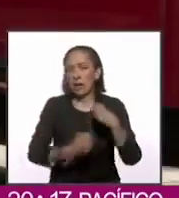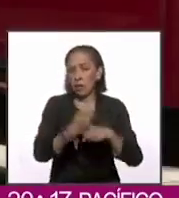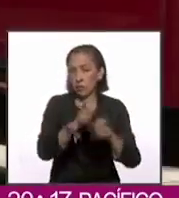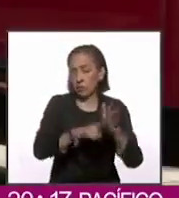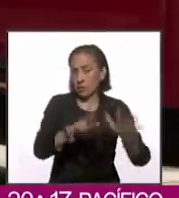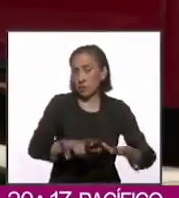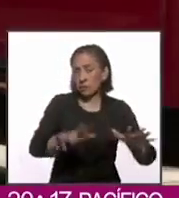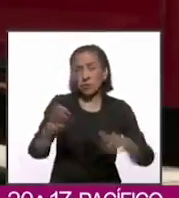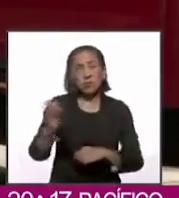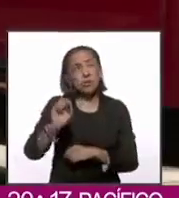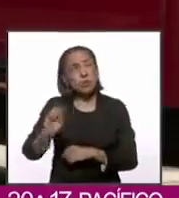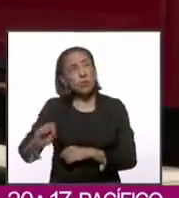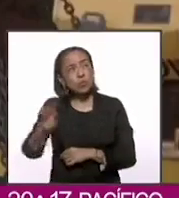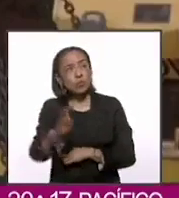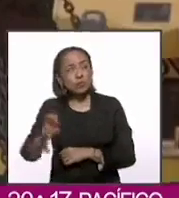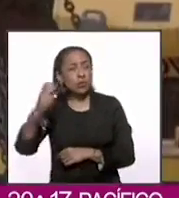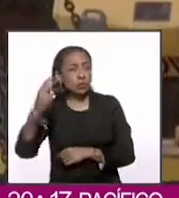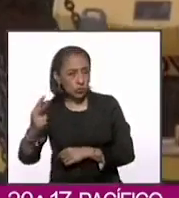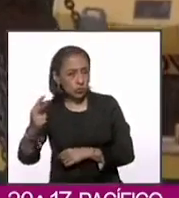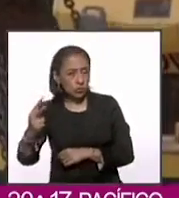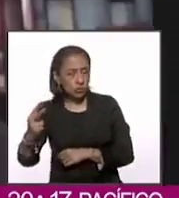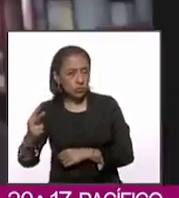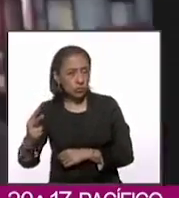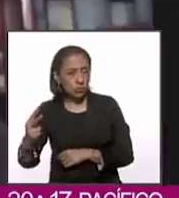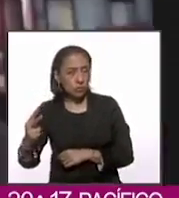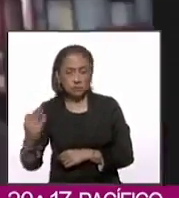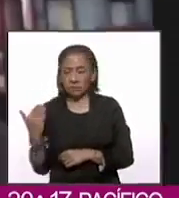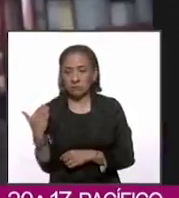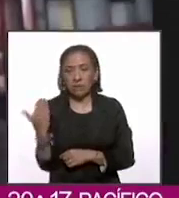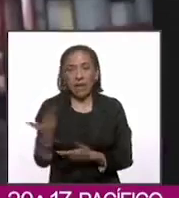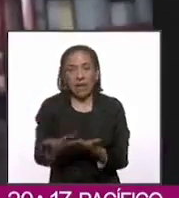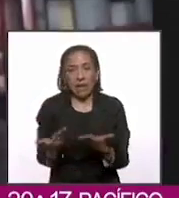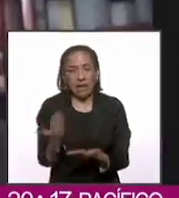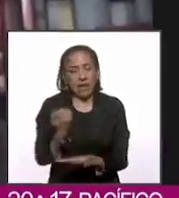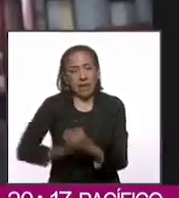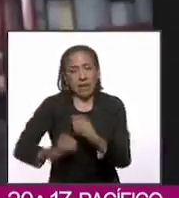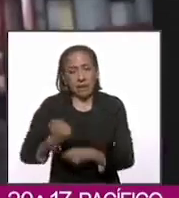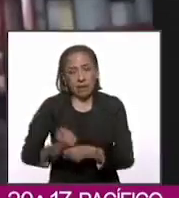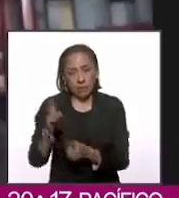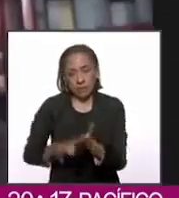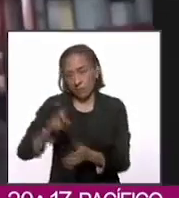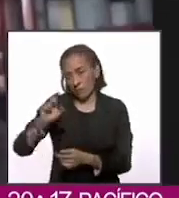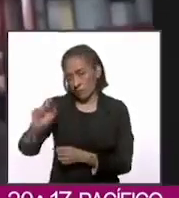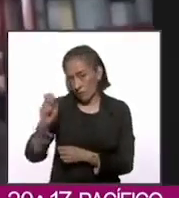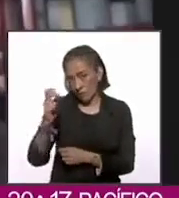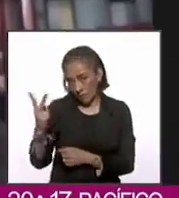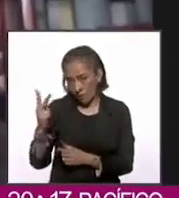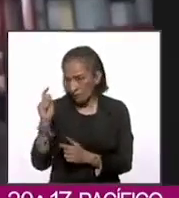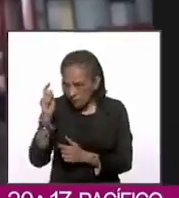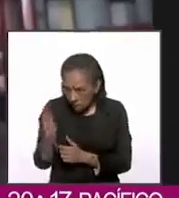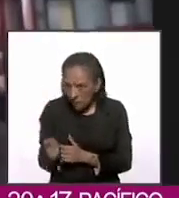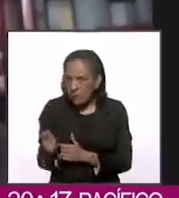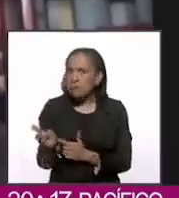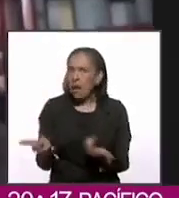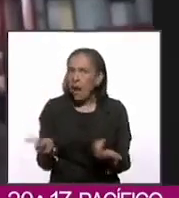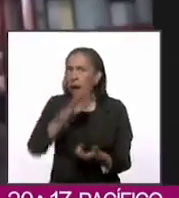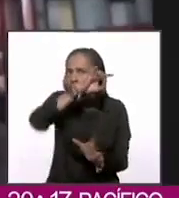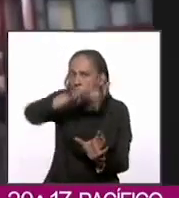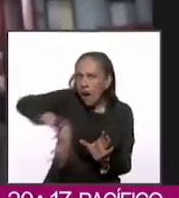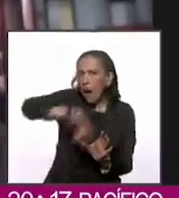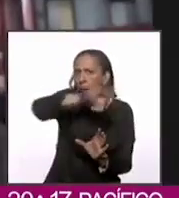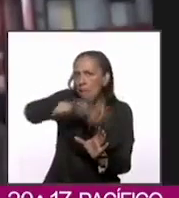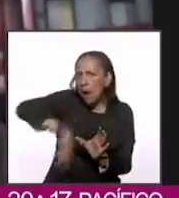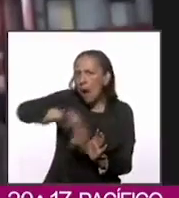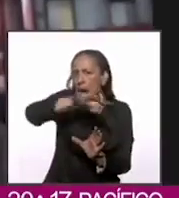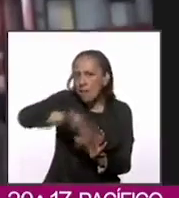a 0.402 en 2022. Entonces, pues lo que vemos aquí, el efecto de estas transferencias, dentro de